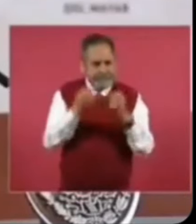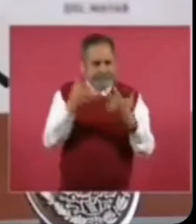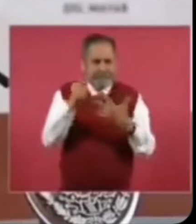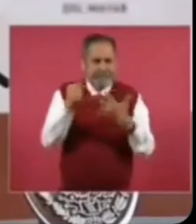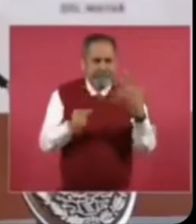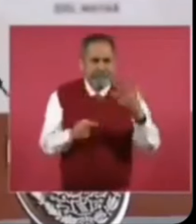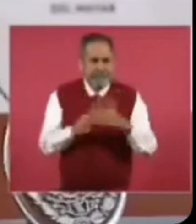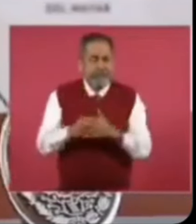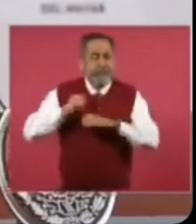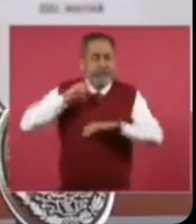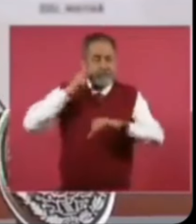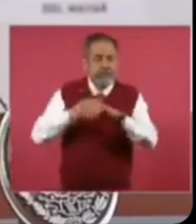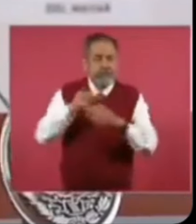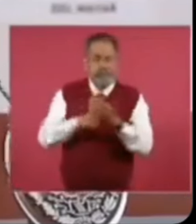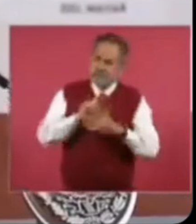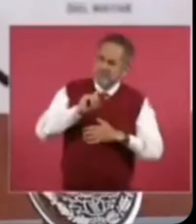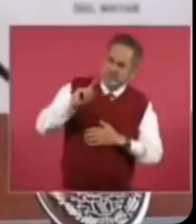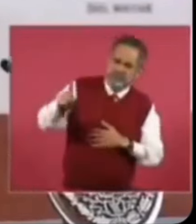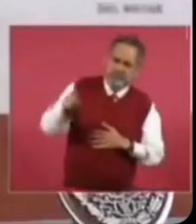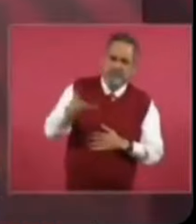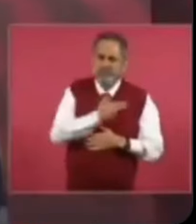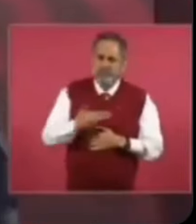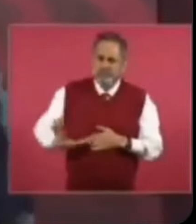involucrar al titular del Ejecutivo,